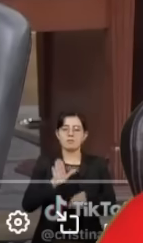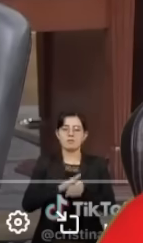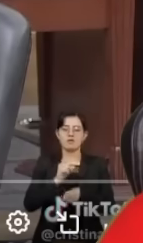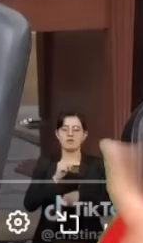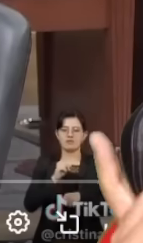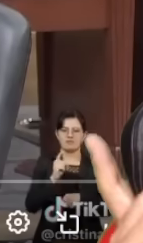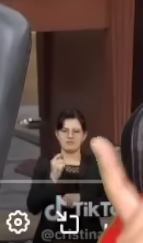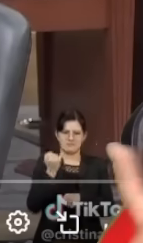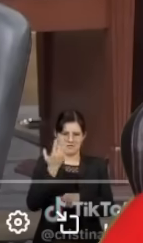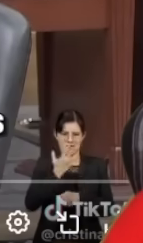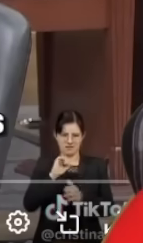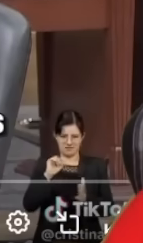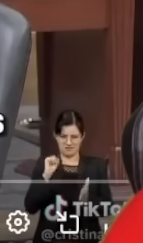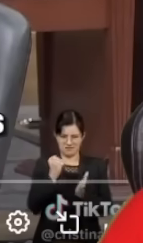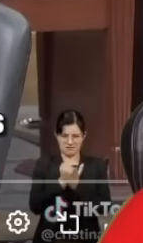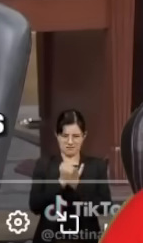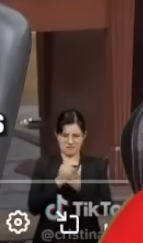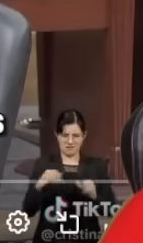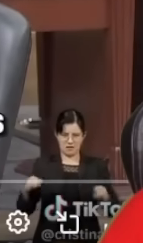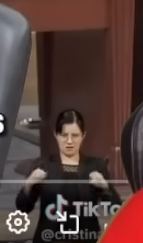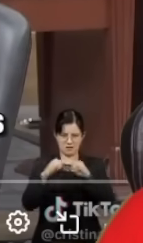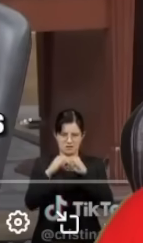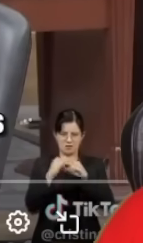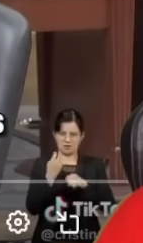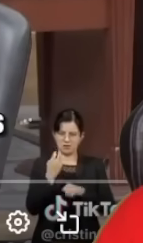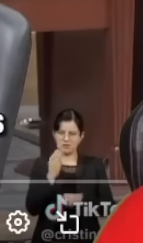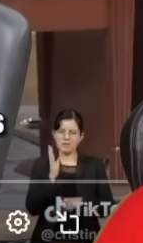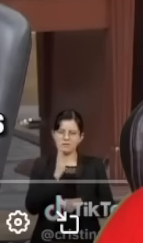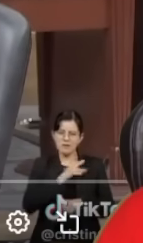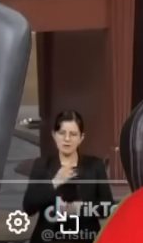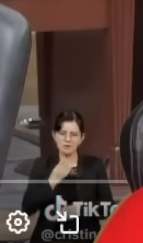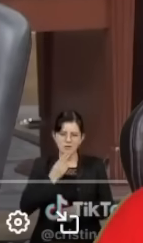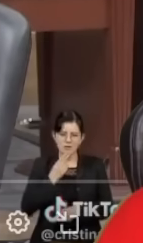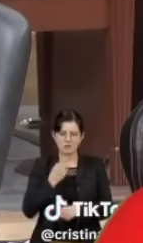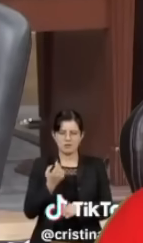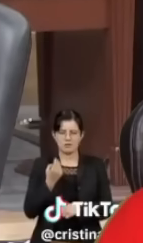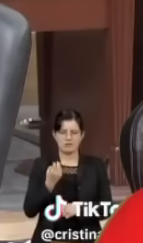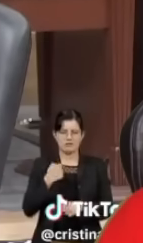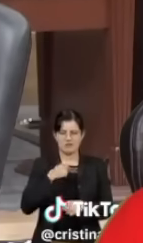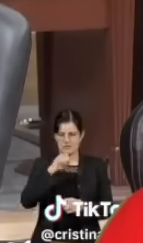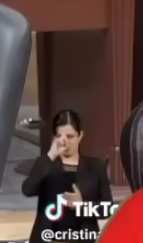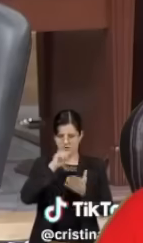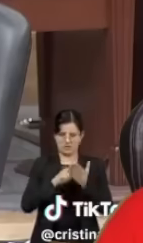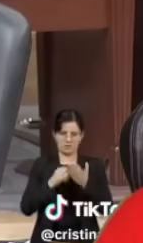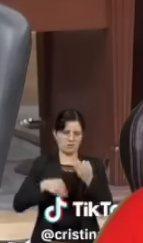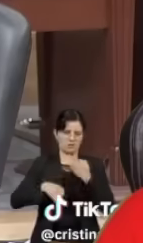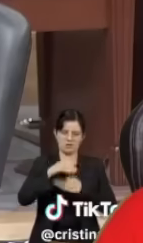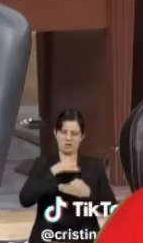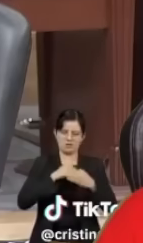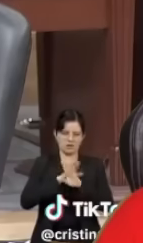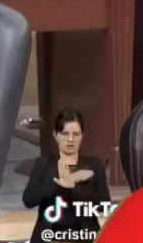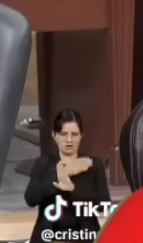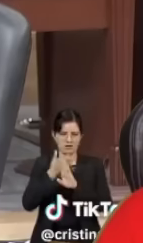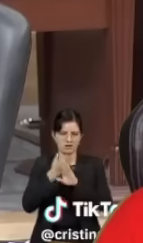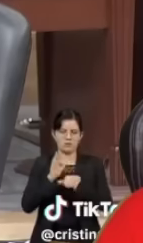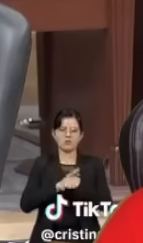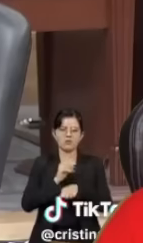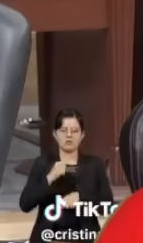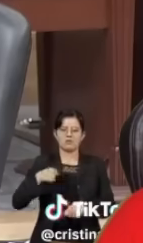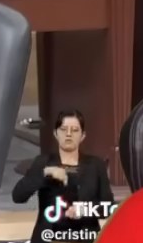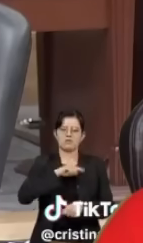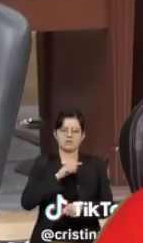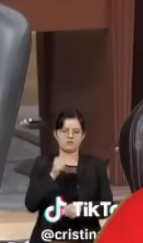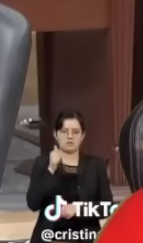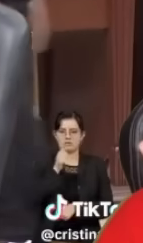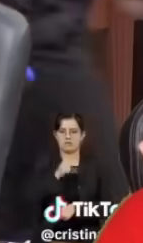emblema institucional que me parece que daña a todas las y los mexicanos porque pues nosotros claramente tenemos todo el cuidado de cómo